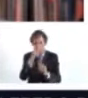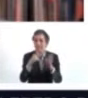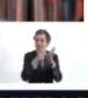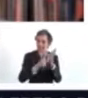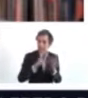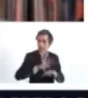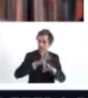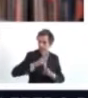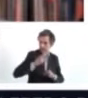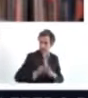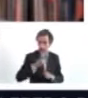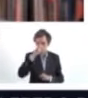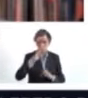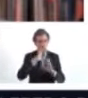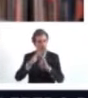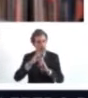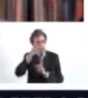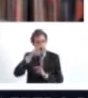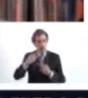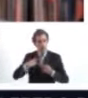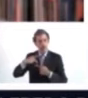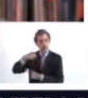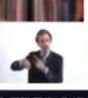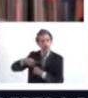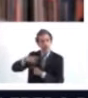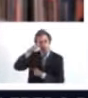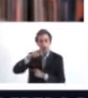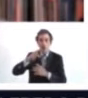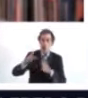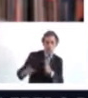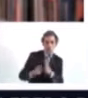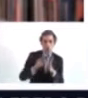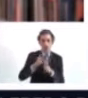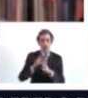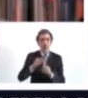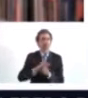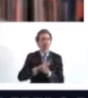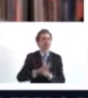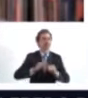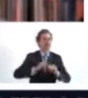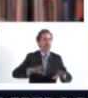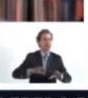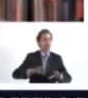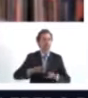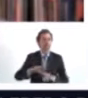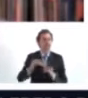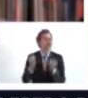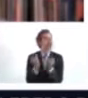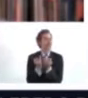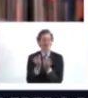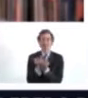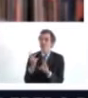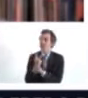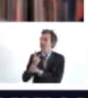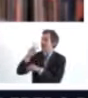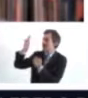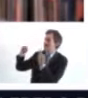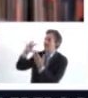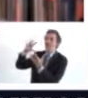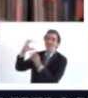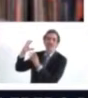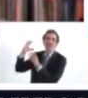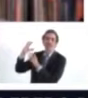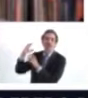pagado, etcétera. Y eso es una entrada muy fuerte, muy importante. Los empresarios podrán afrontar el no ganar dinero,